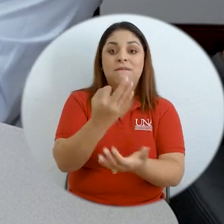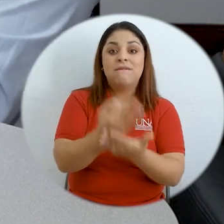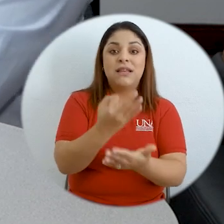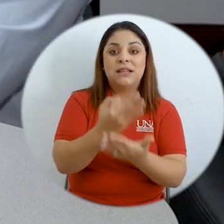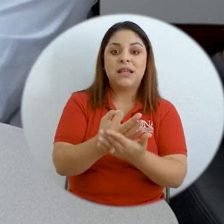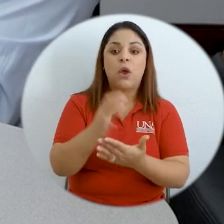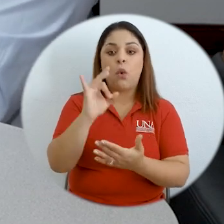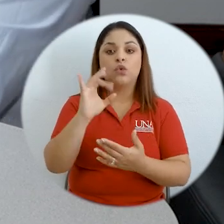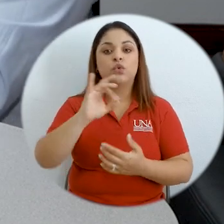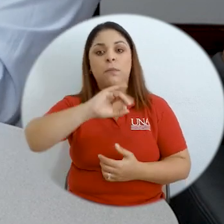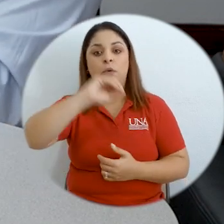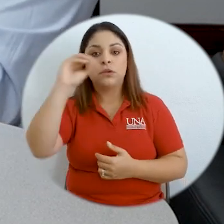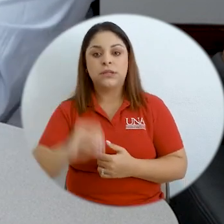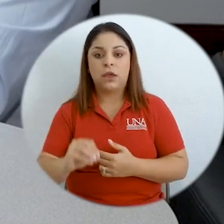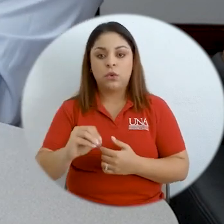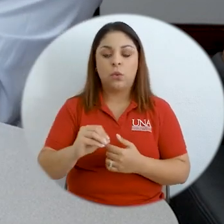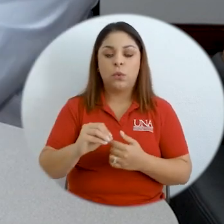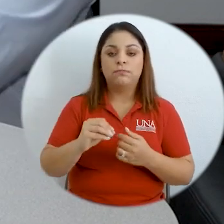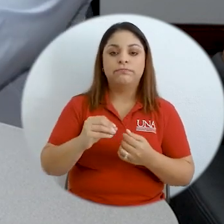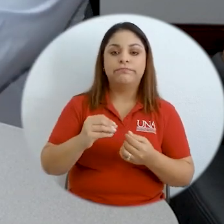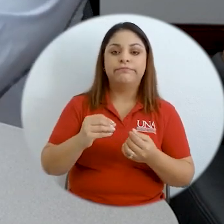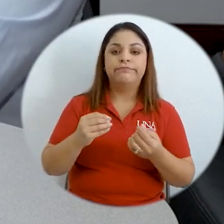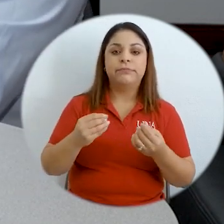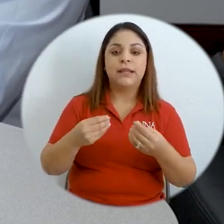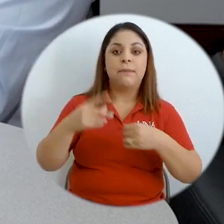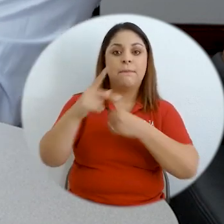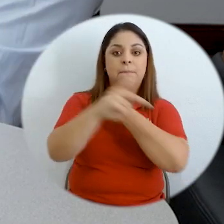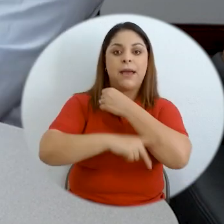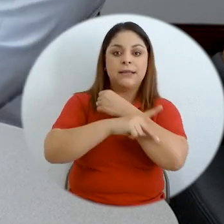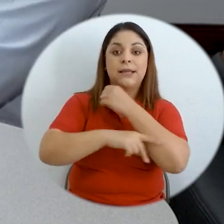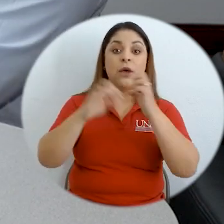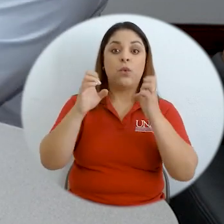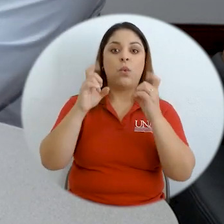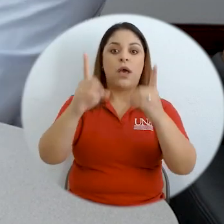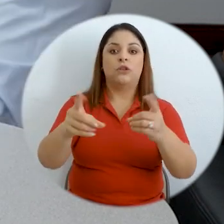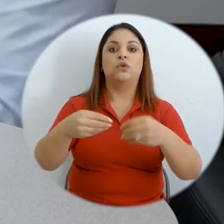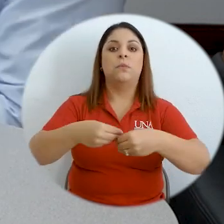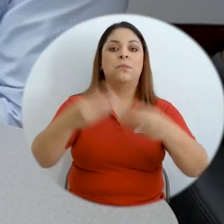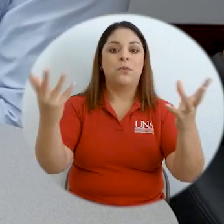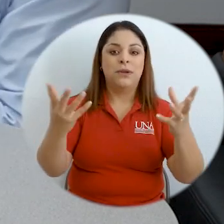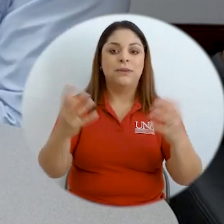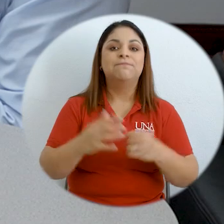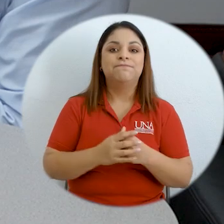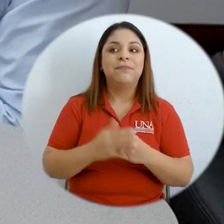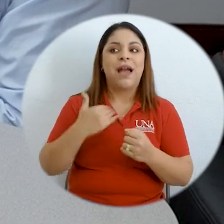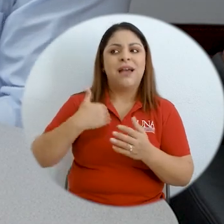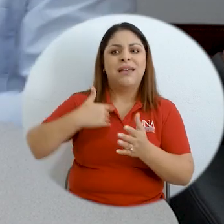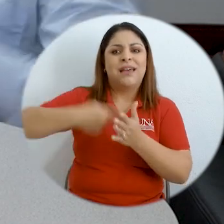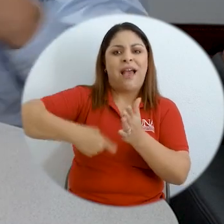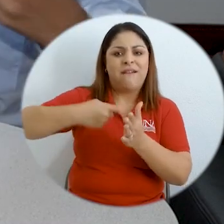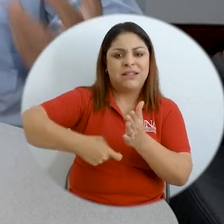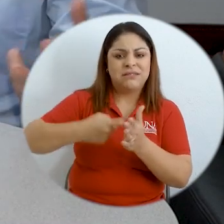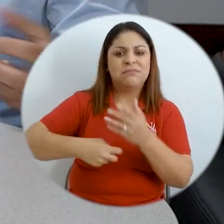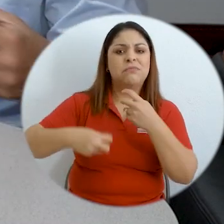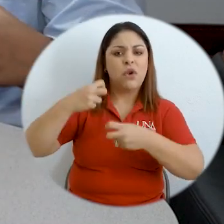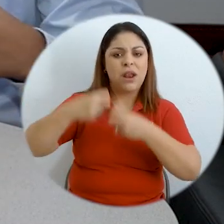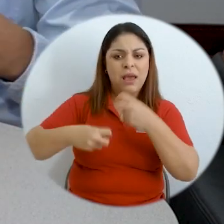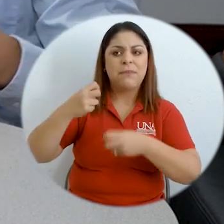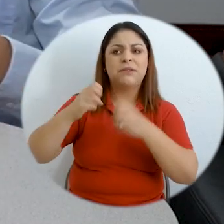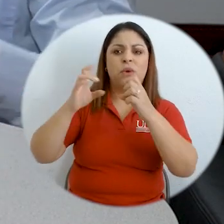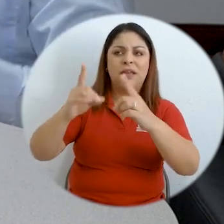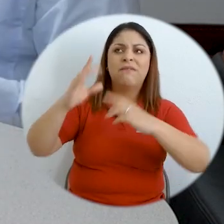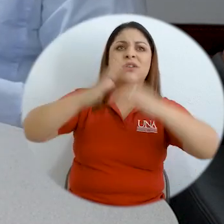con el 8% de la producción del país la educación pública. Hay graves problemas a nivel educativo, de infraestructura,